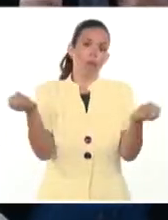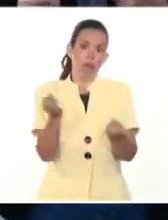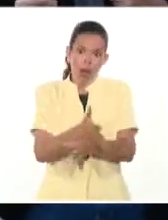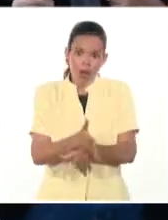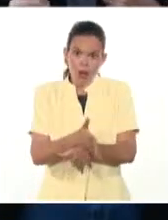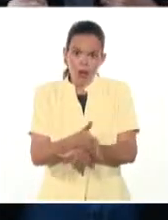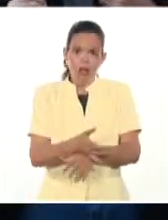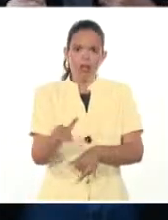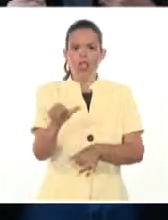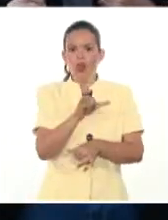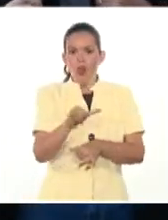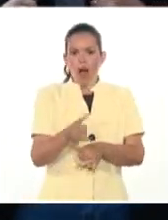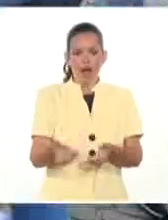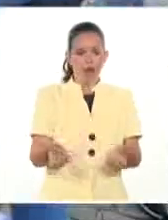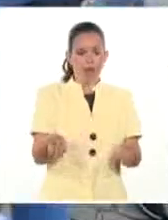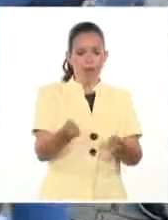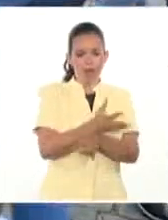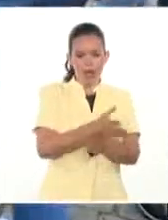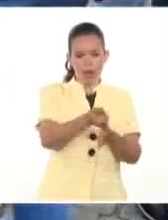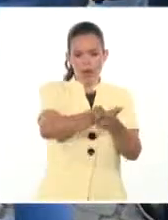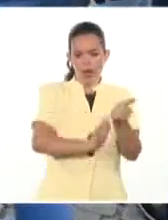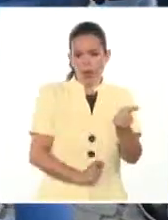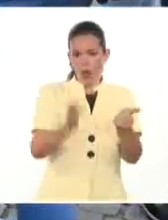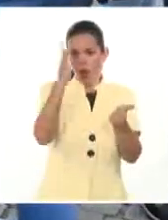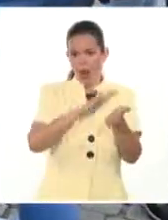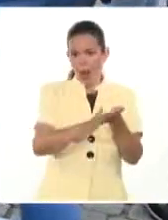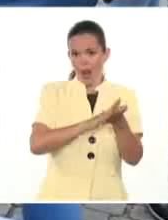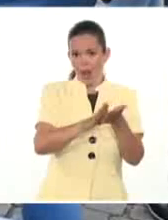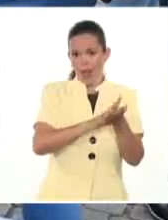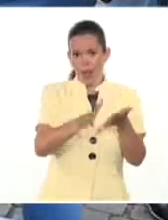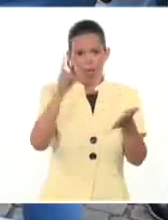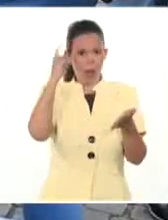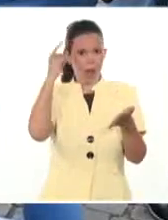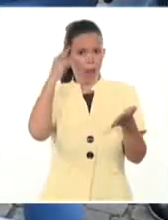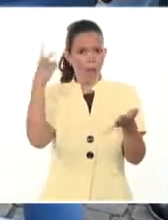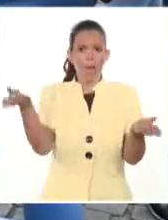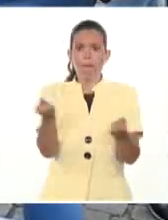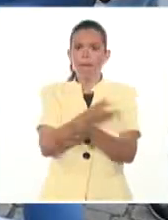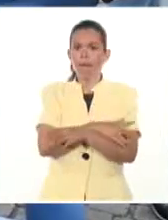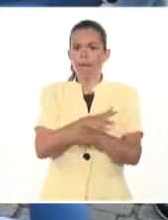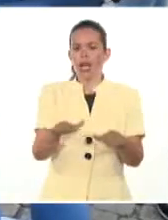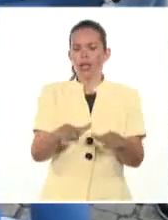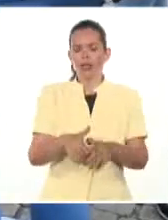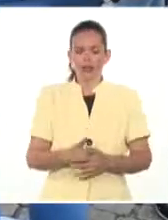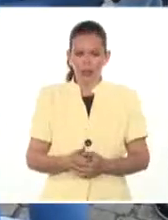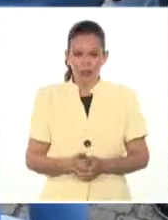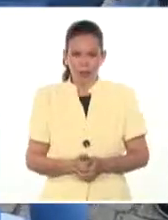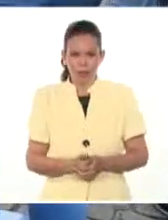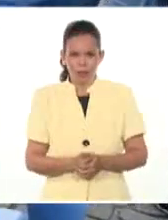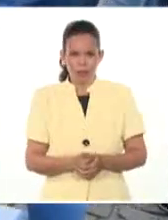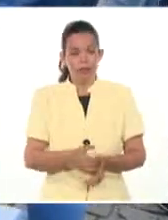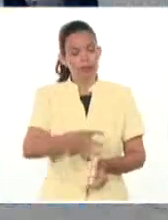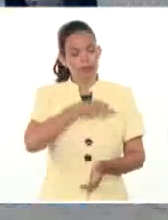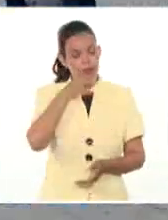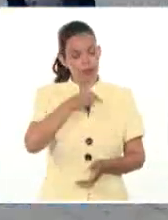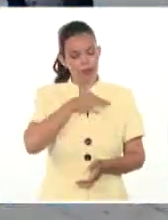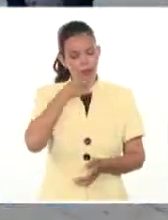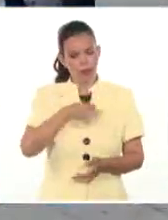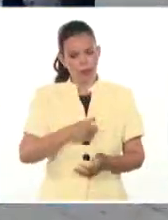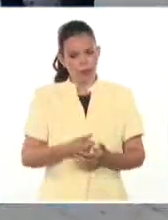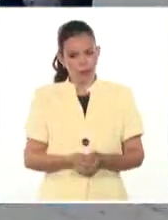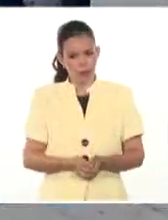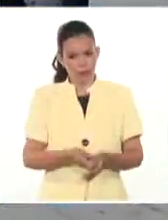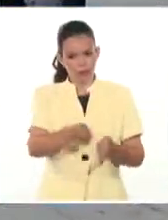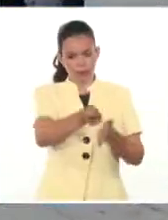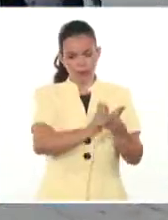también queda en blanco y vacía. Estos son lugares para no olvidar. Como pediría el periodista checoslovaco Julius Fusik en su diario